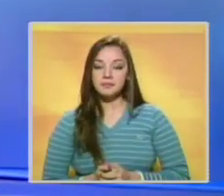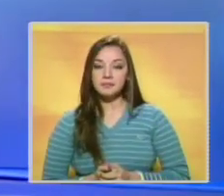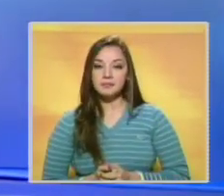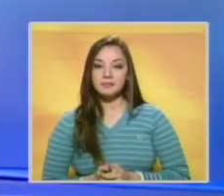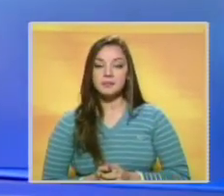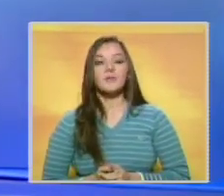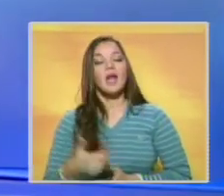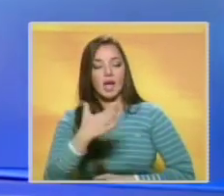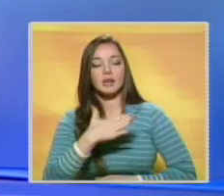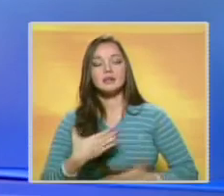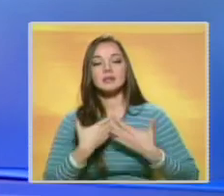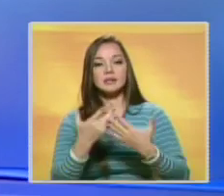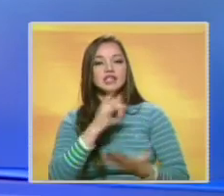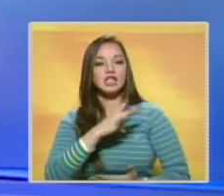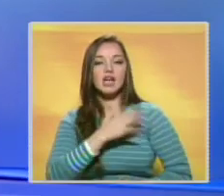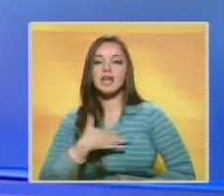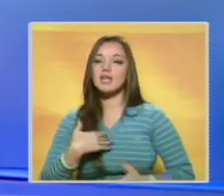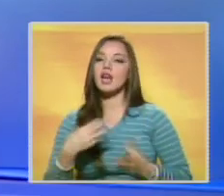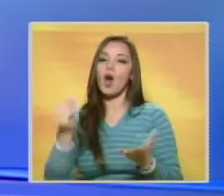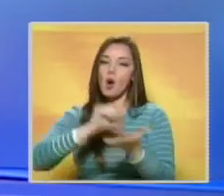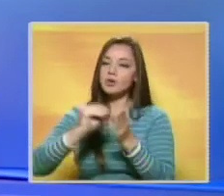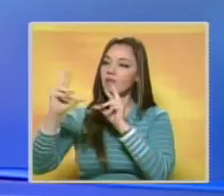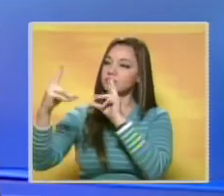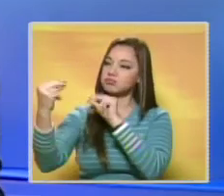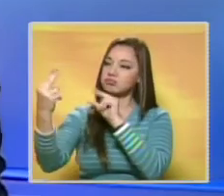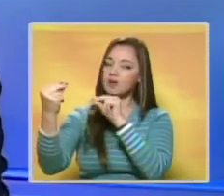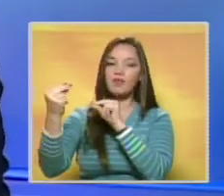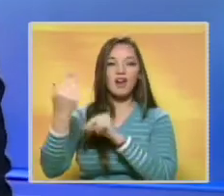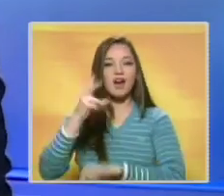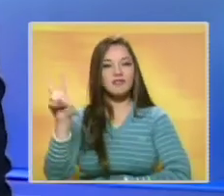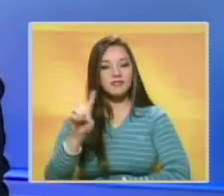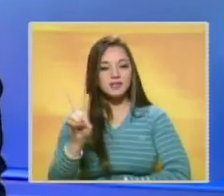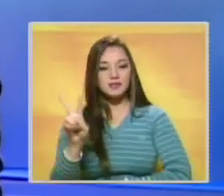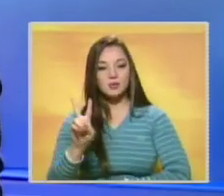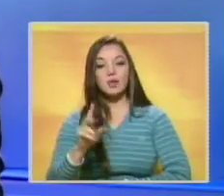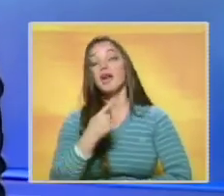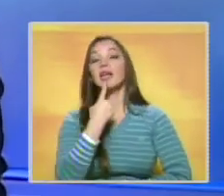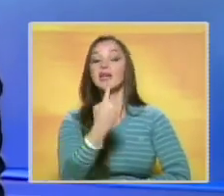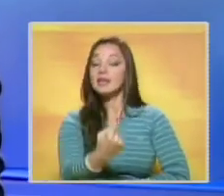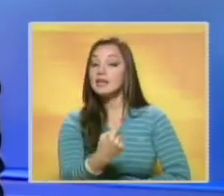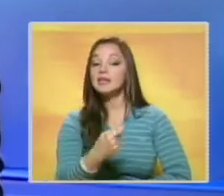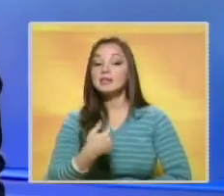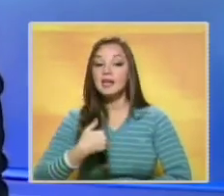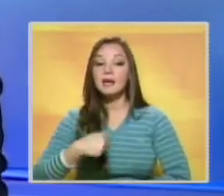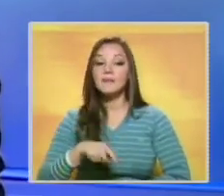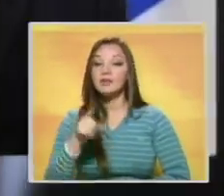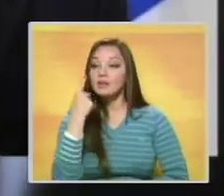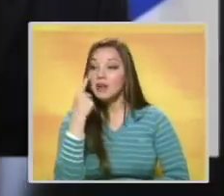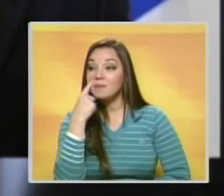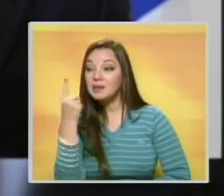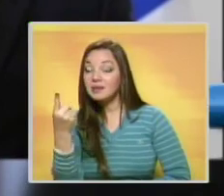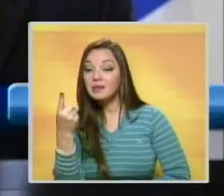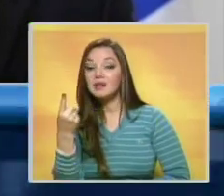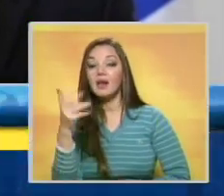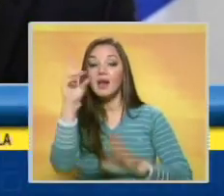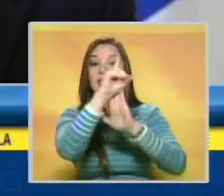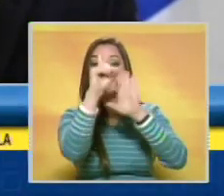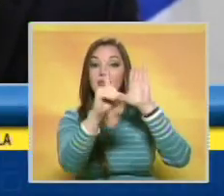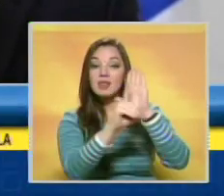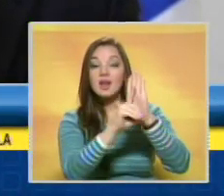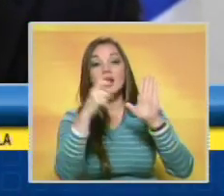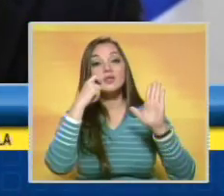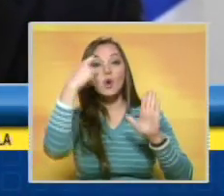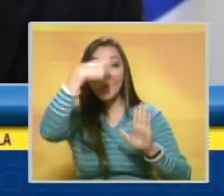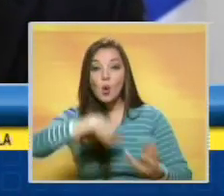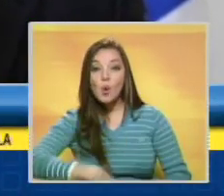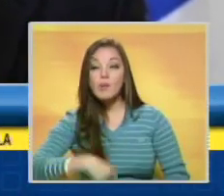en Venezuela y afirmó que sigue atento a la situación de los derechos humanos en nuestro país. El canciller